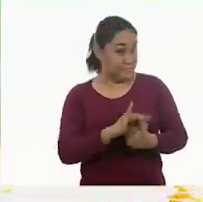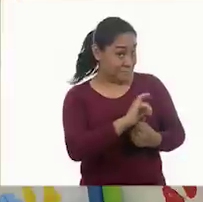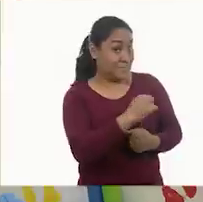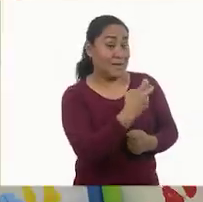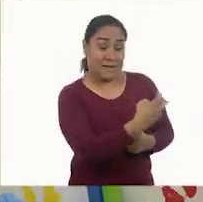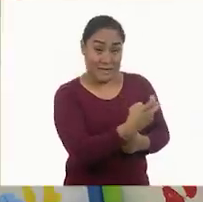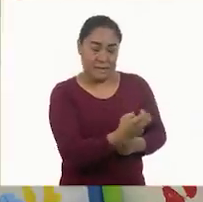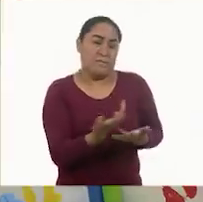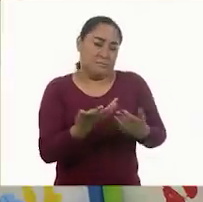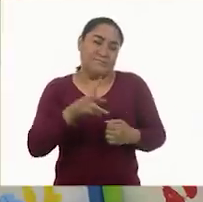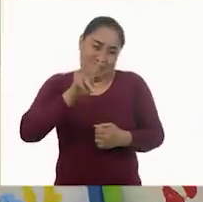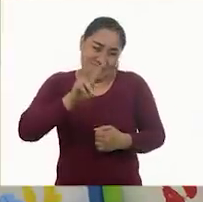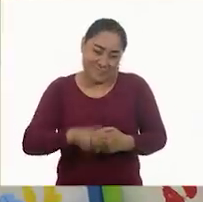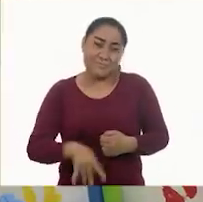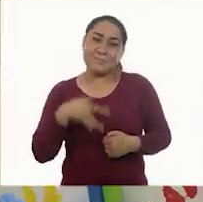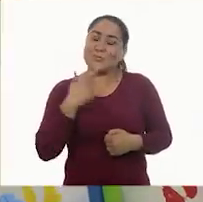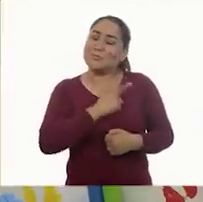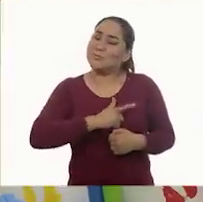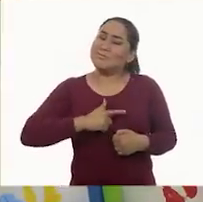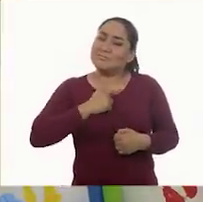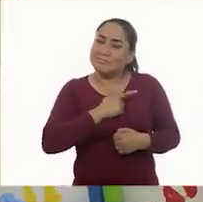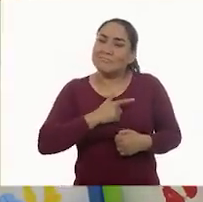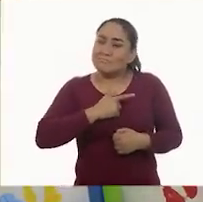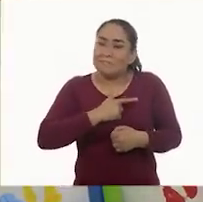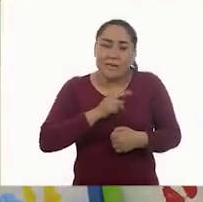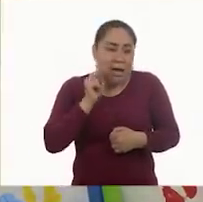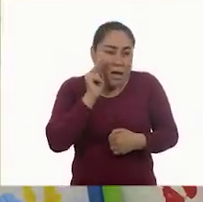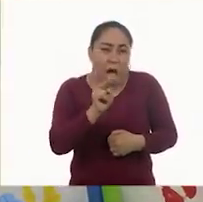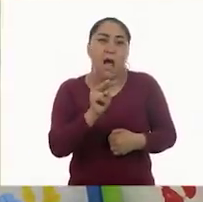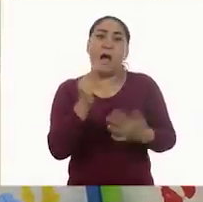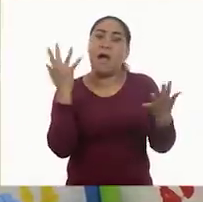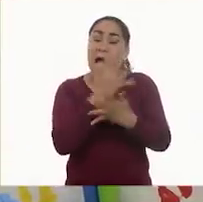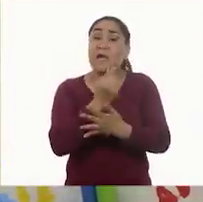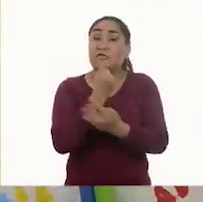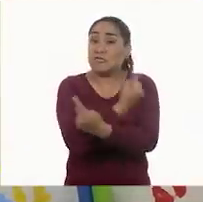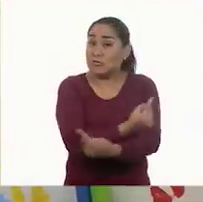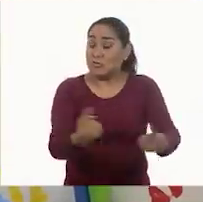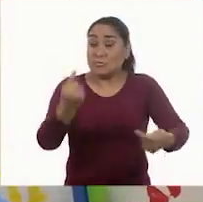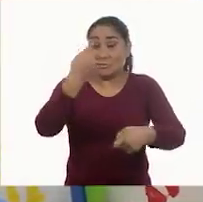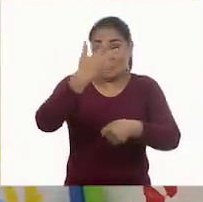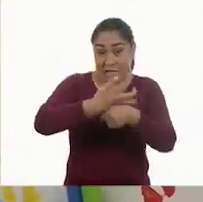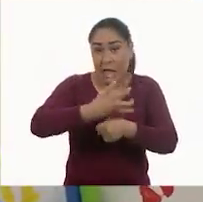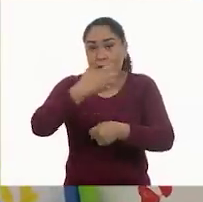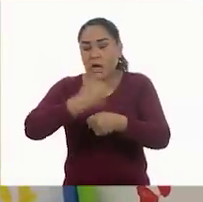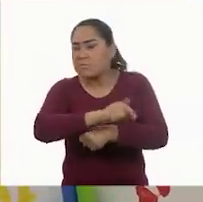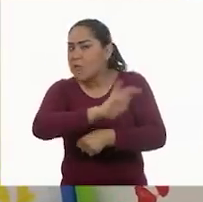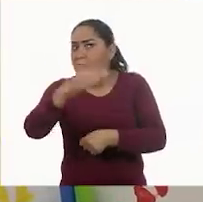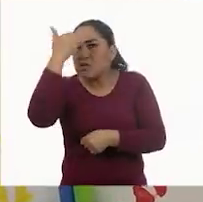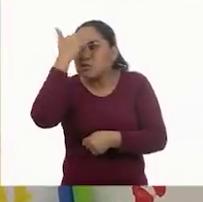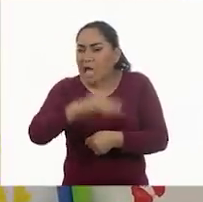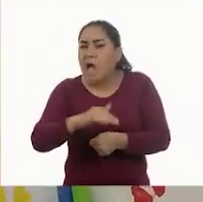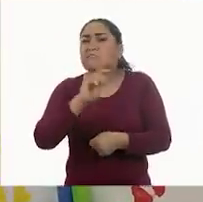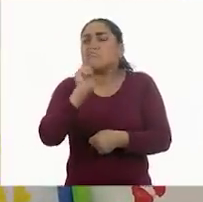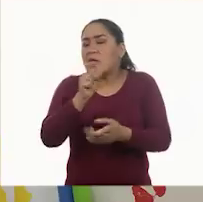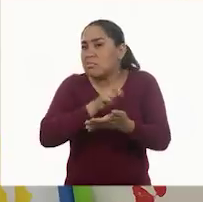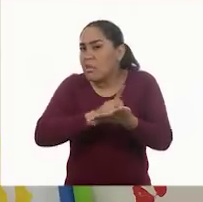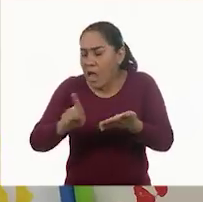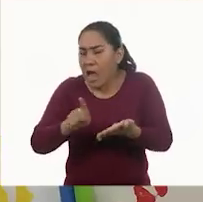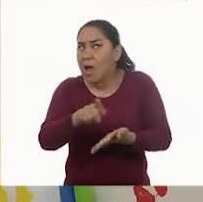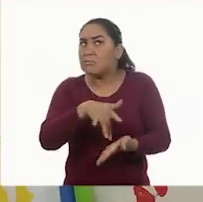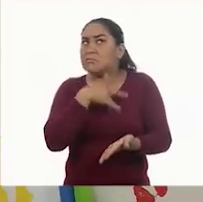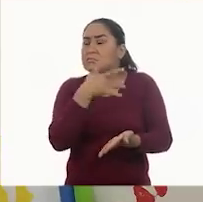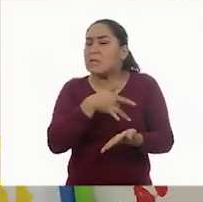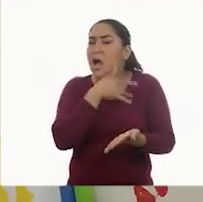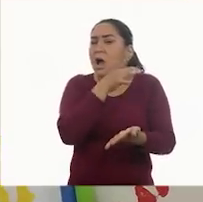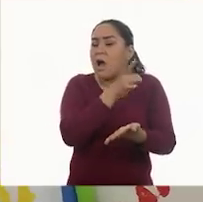La verdad es que da muchísimo gusto saber que los niños y las niñas de quinto y sexto grado conocen sus derechos e identifican que